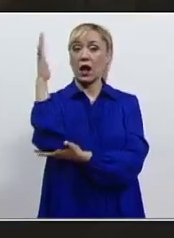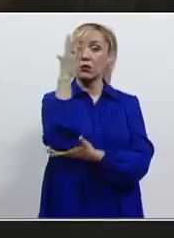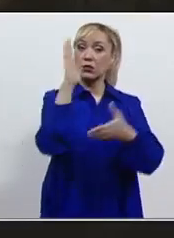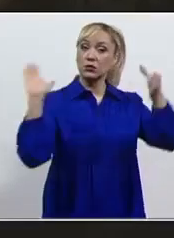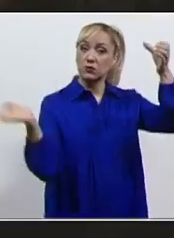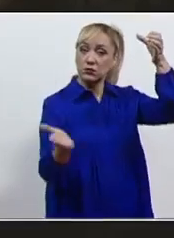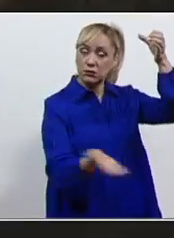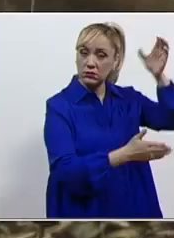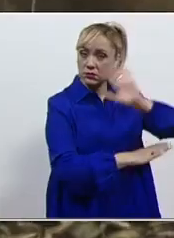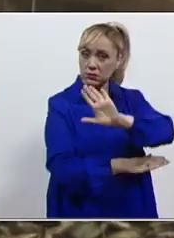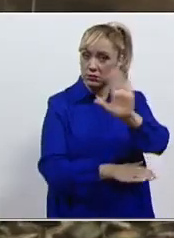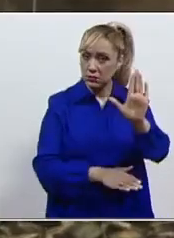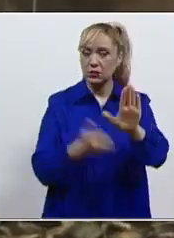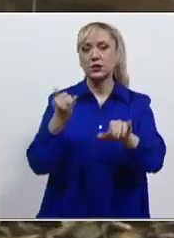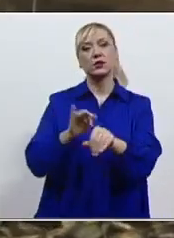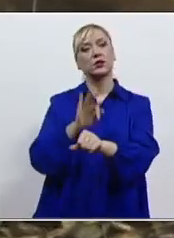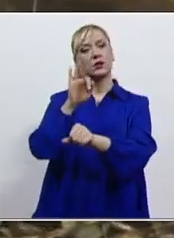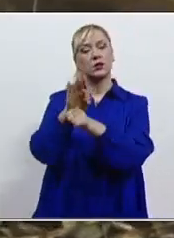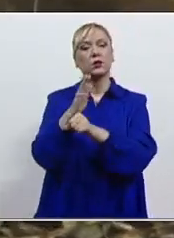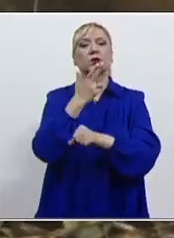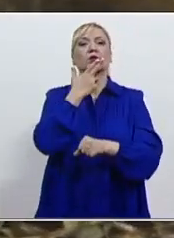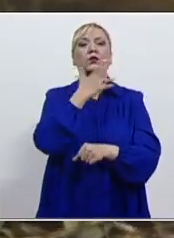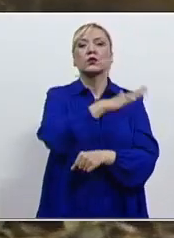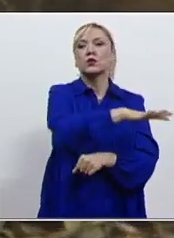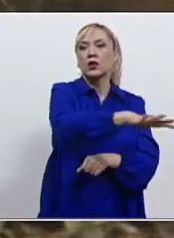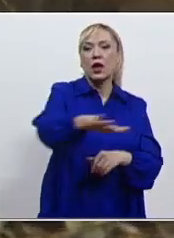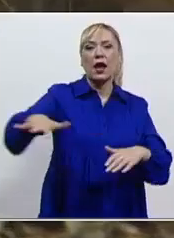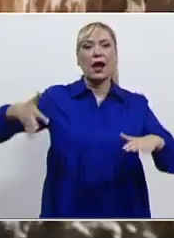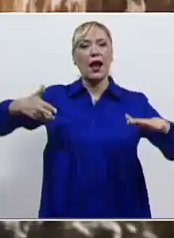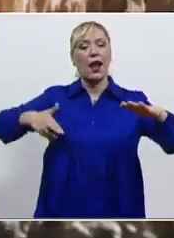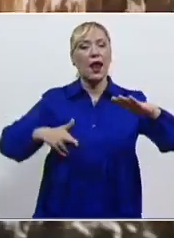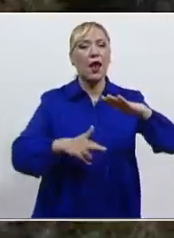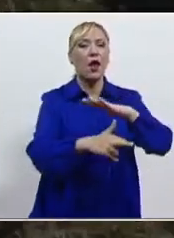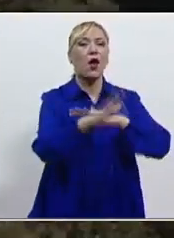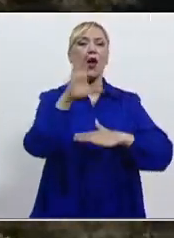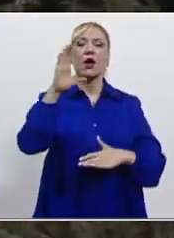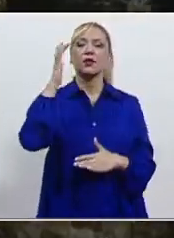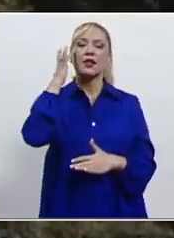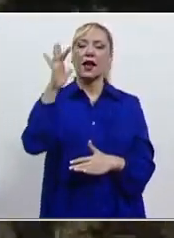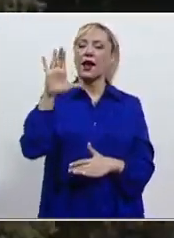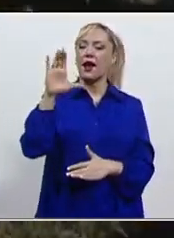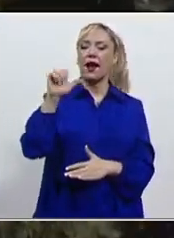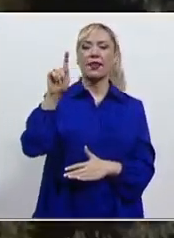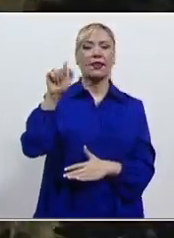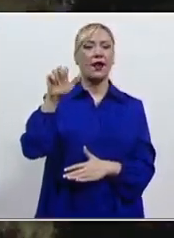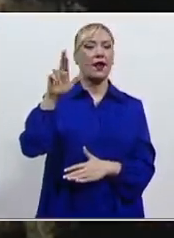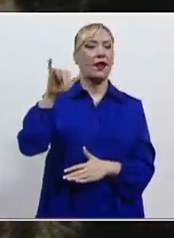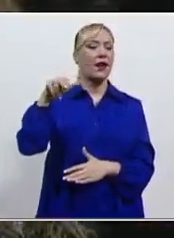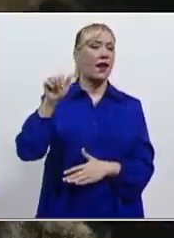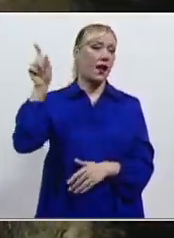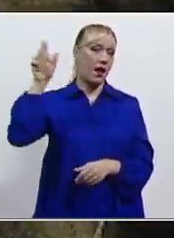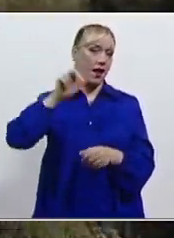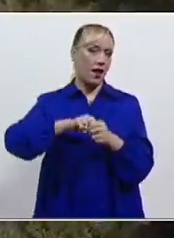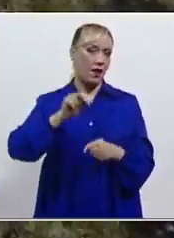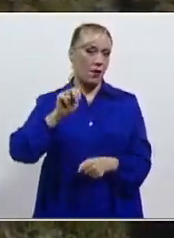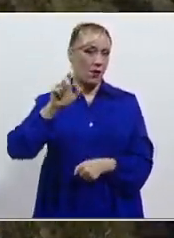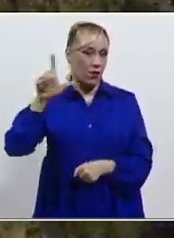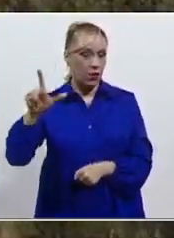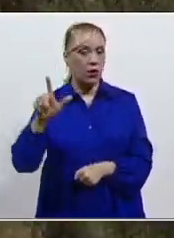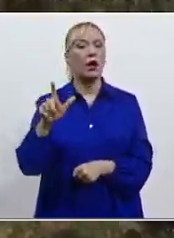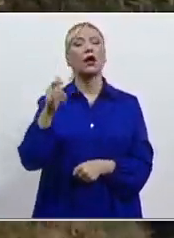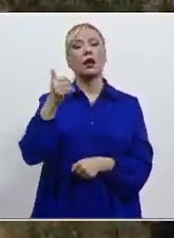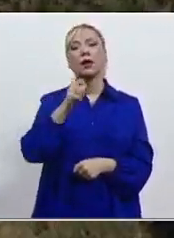y procurar la protección del ecosistema en el cauce del río Santa Catarina en la zona metropolitana de Nuevo León, al tiempo que ordenó